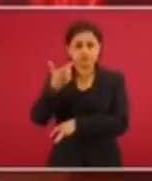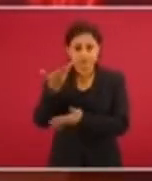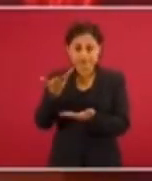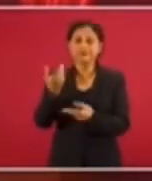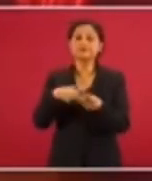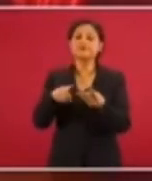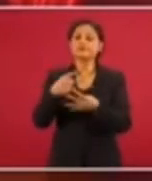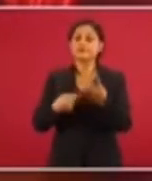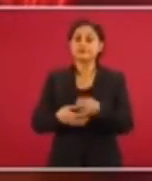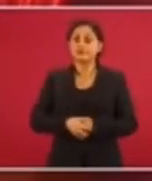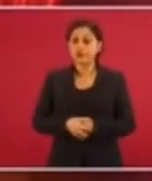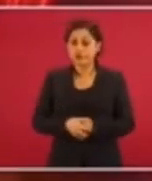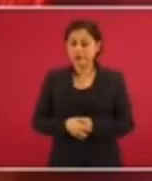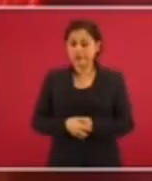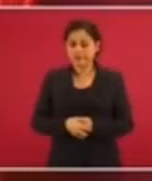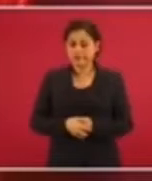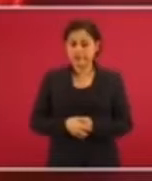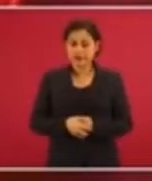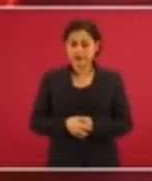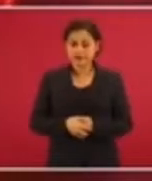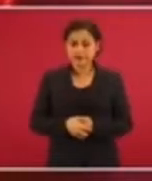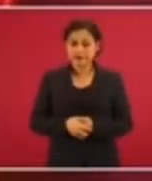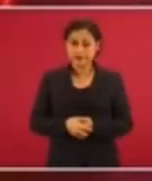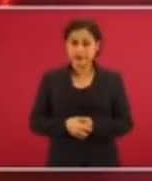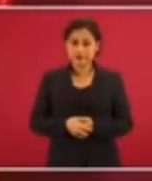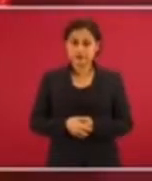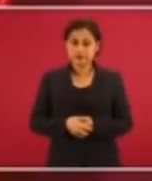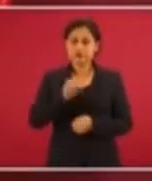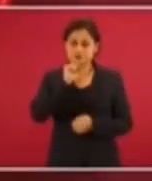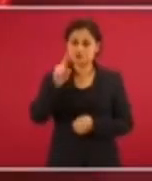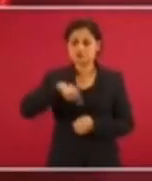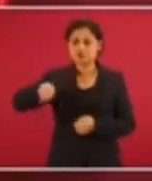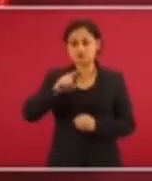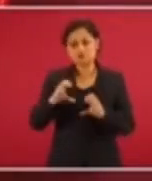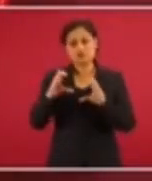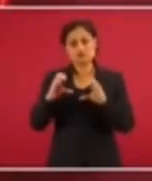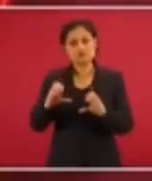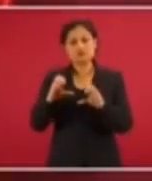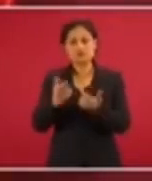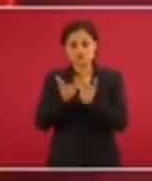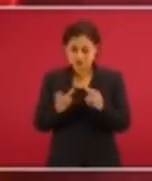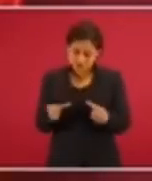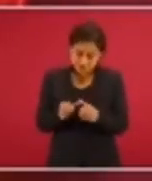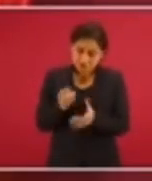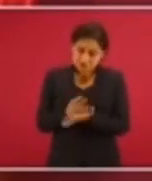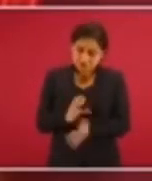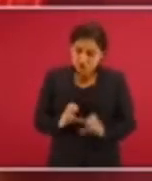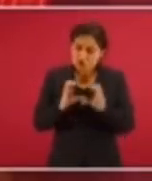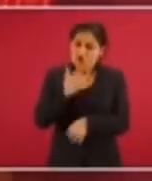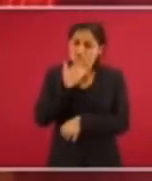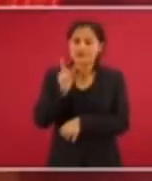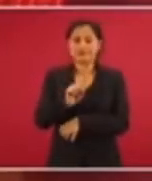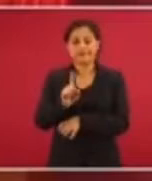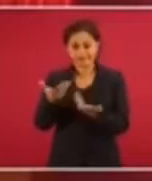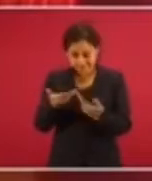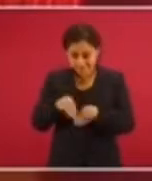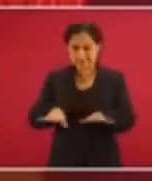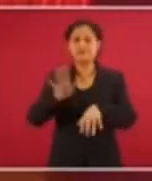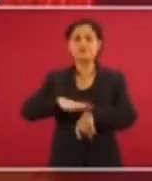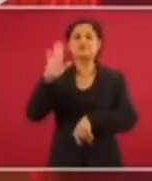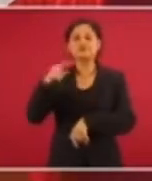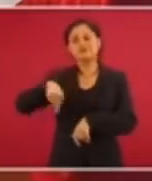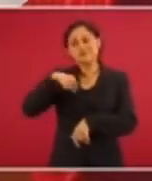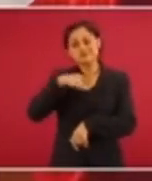que no se para por los monopolios comerciales, que se ayudara en ese sentido, para no